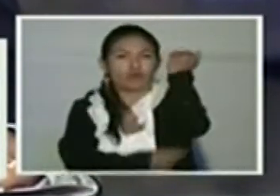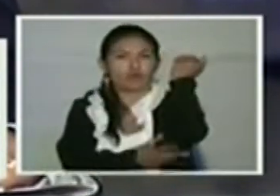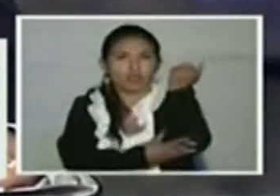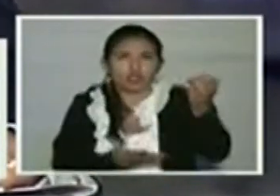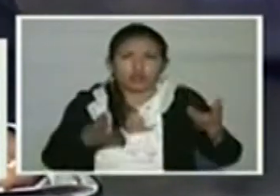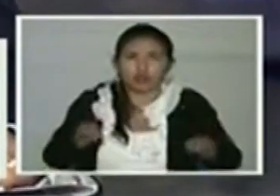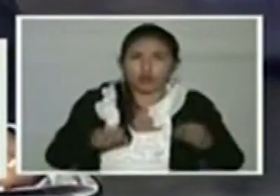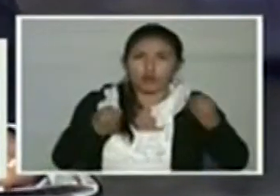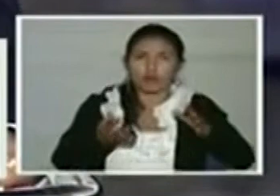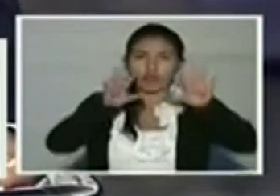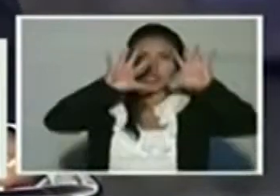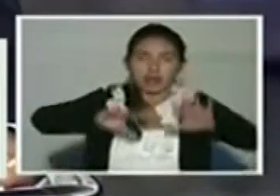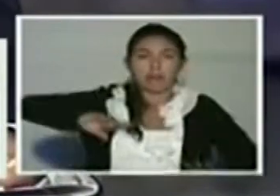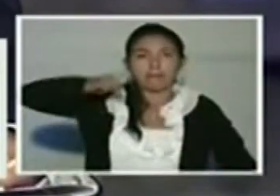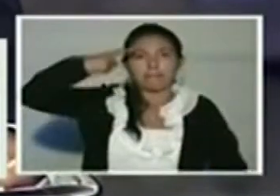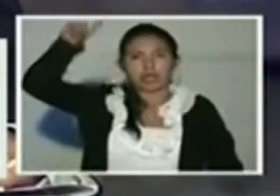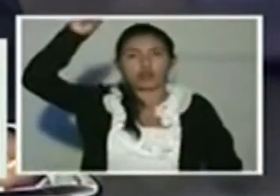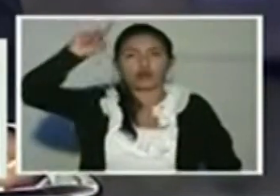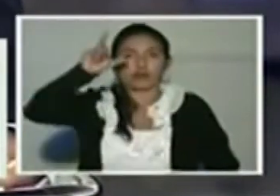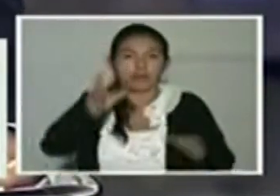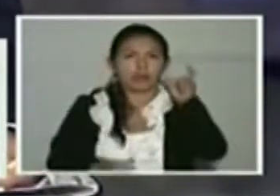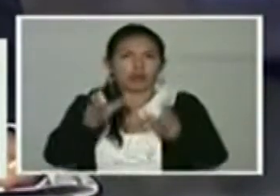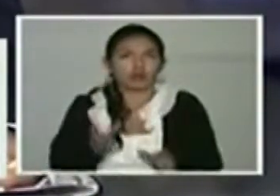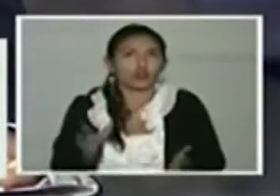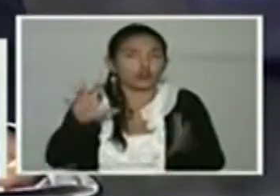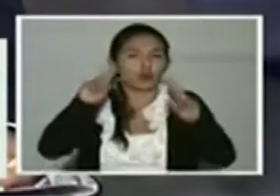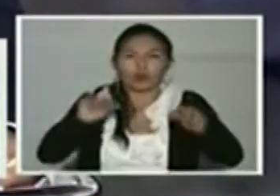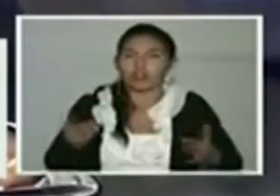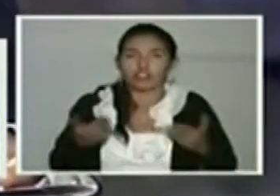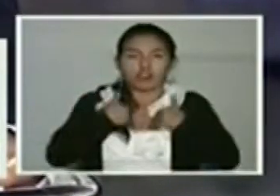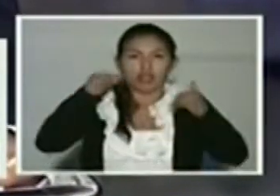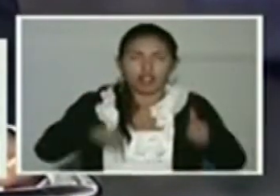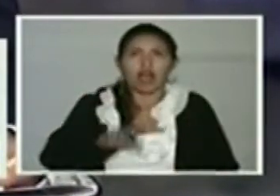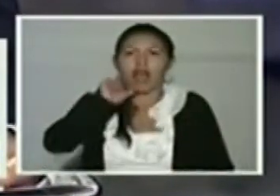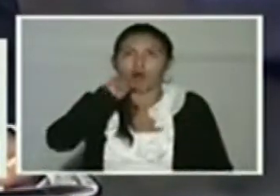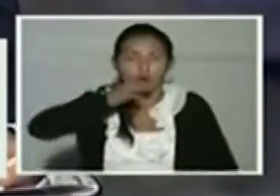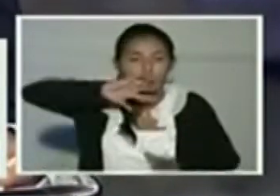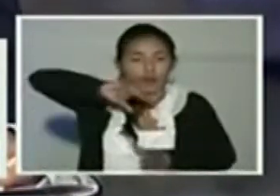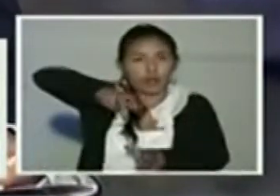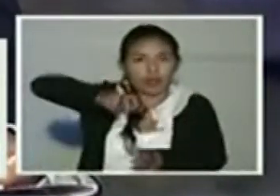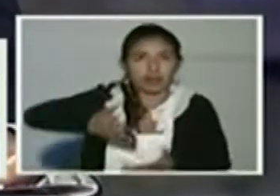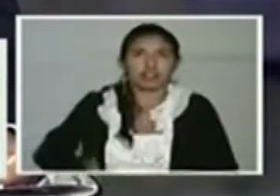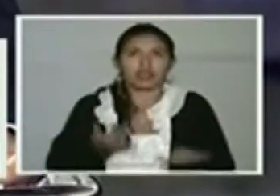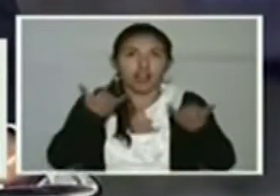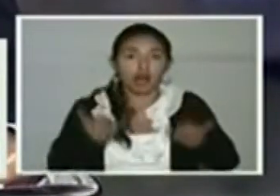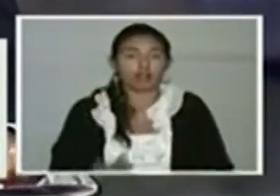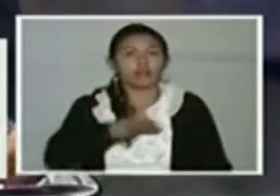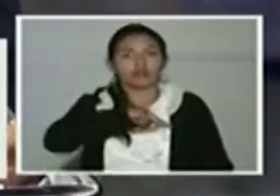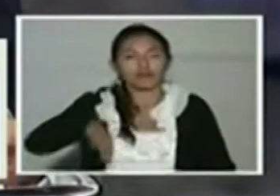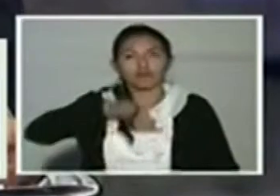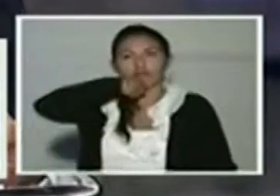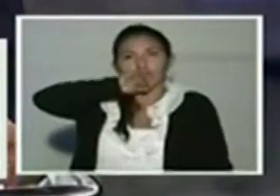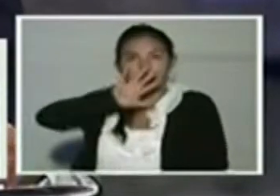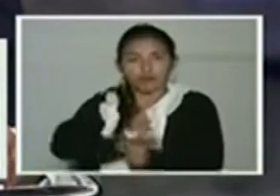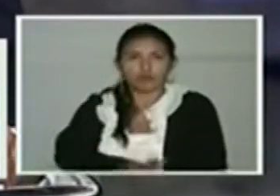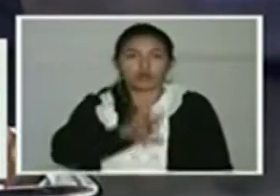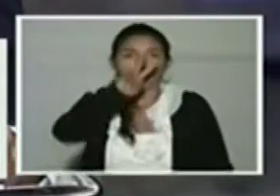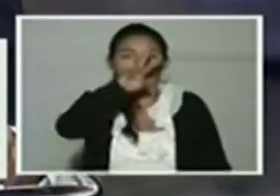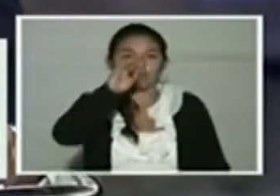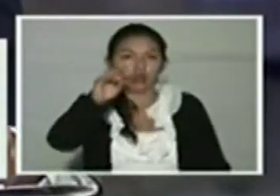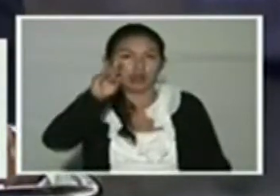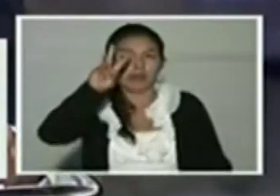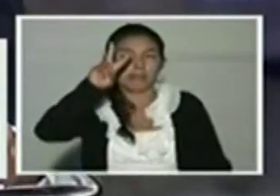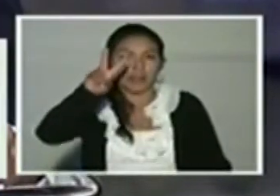posible que 10 millones de peruanos no tengan en la actualidad agua potable nos comprometemos que el año 2021